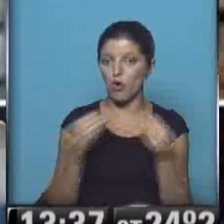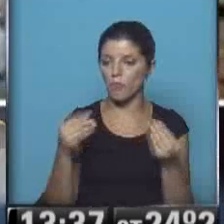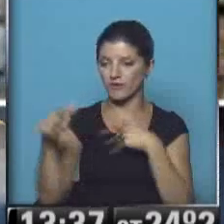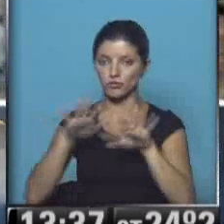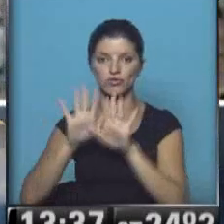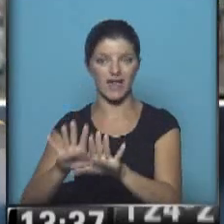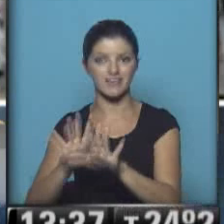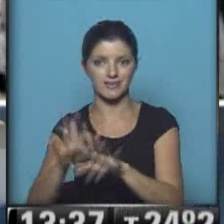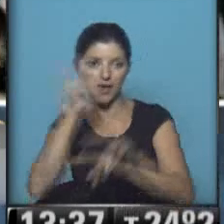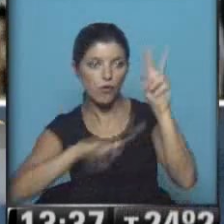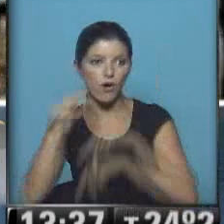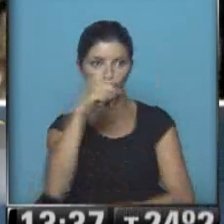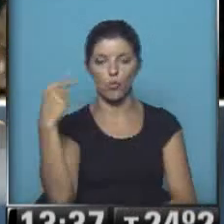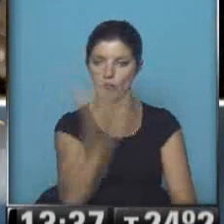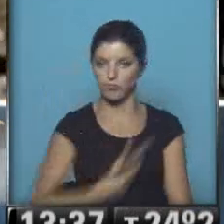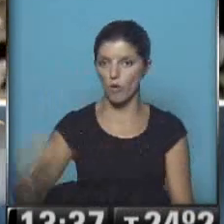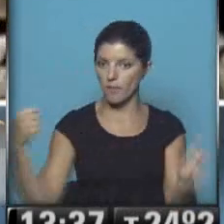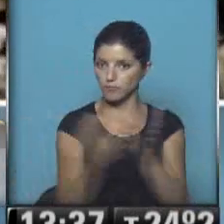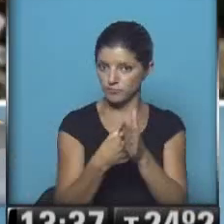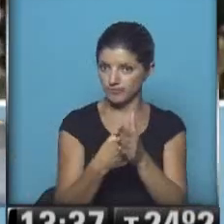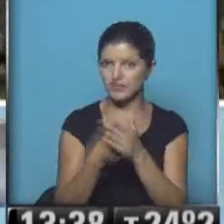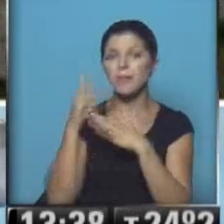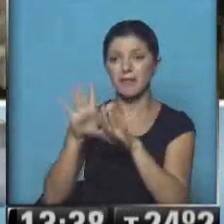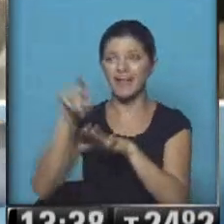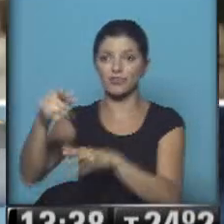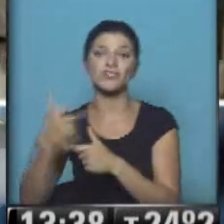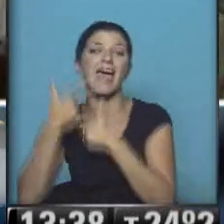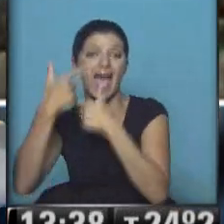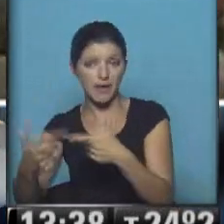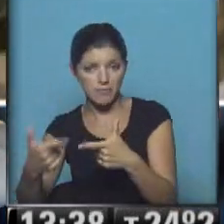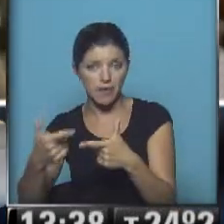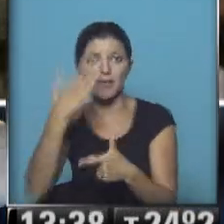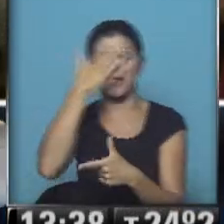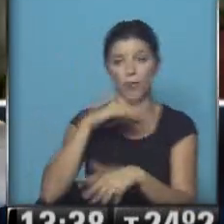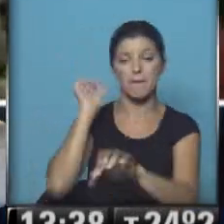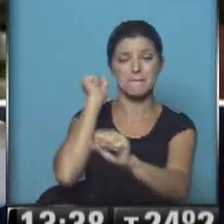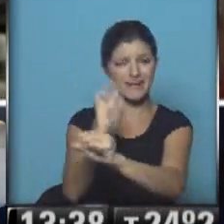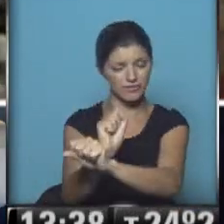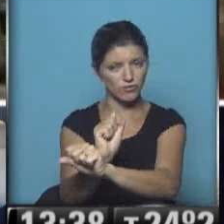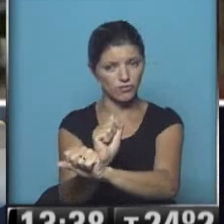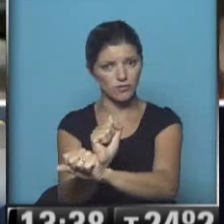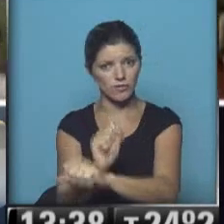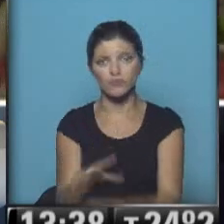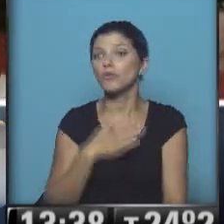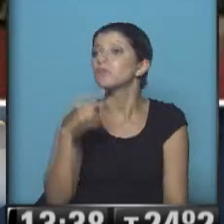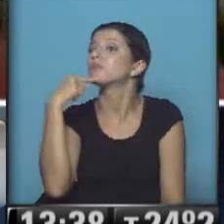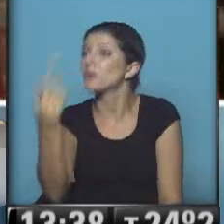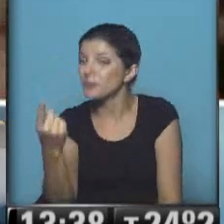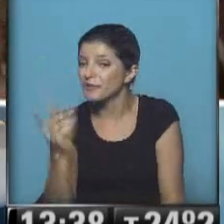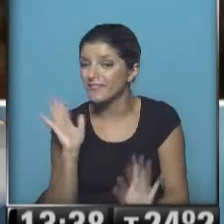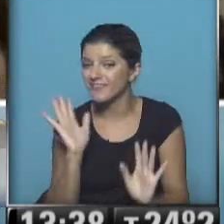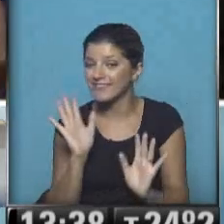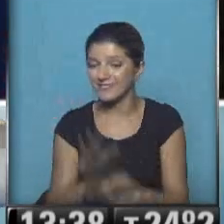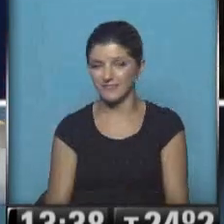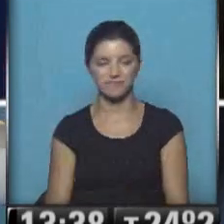movimiento desestabilizador tiene que esperar que tome las armas para entonces arrestarlos te lo pregunto es es muy DIF